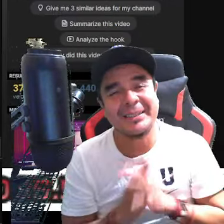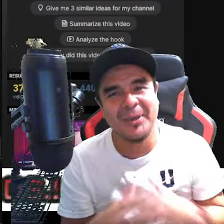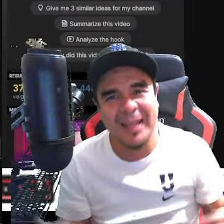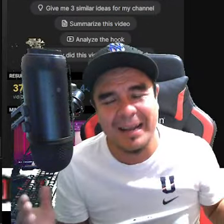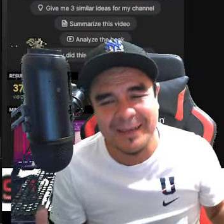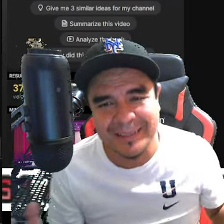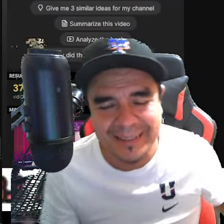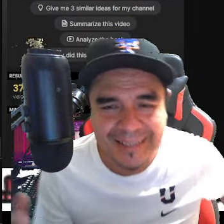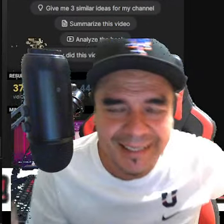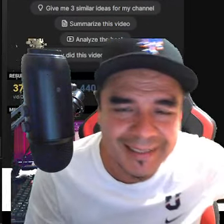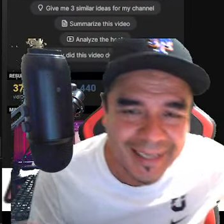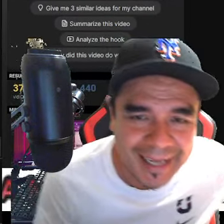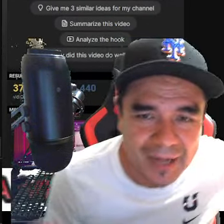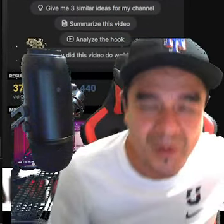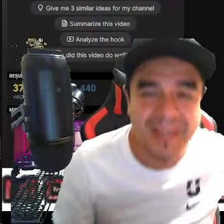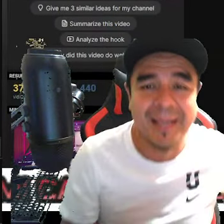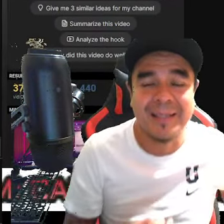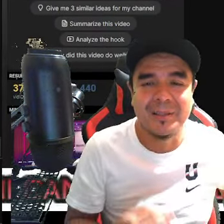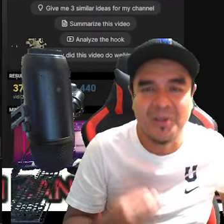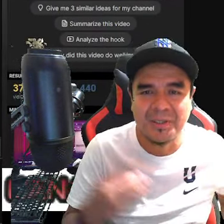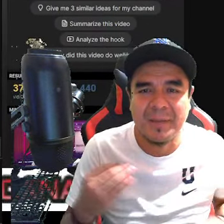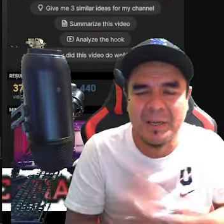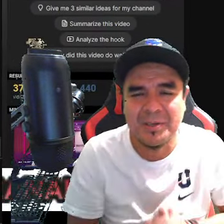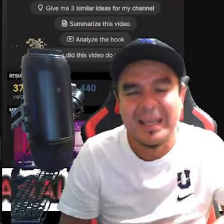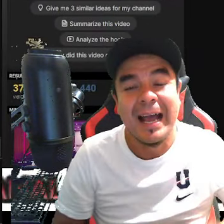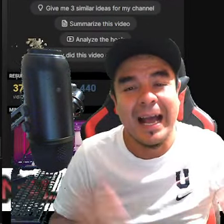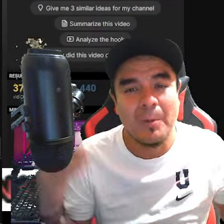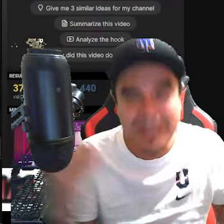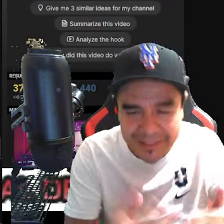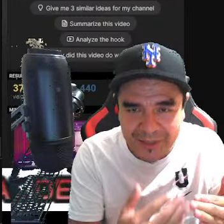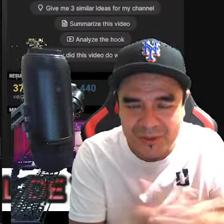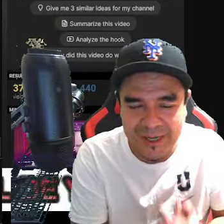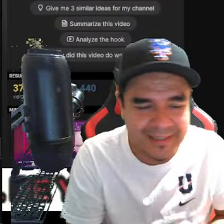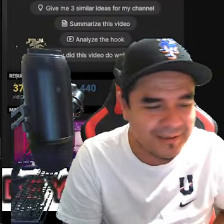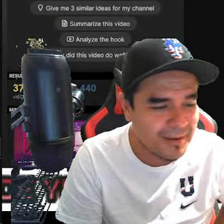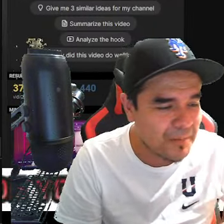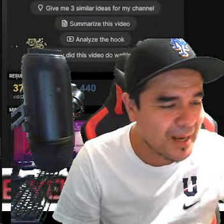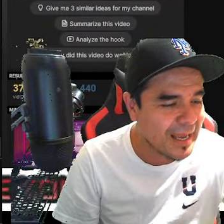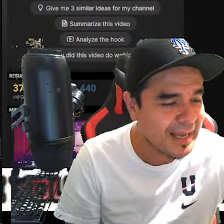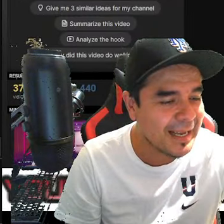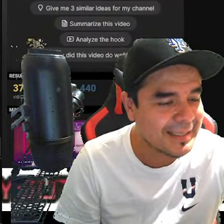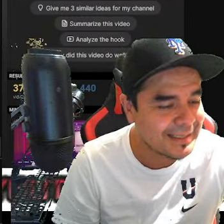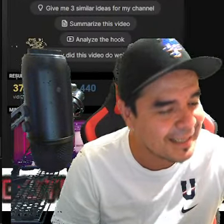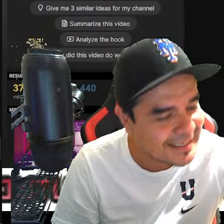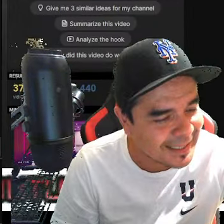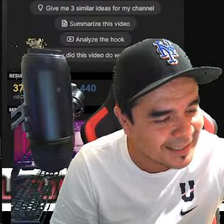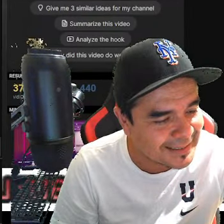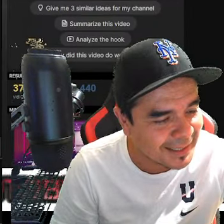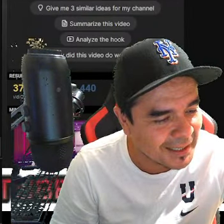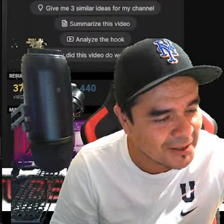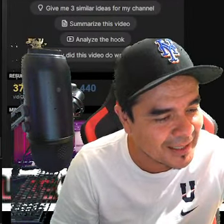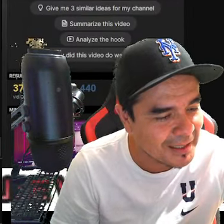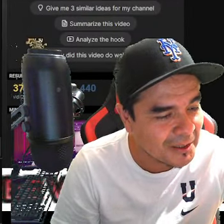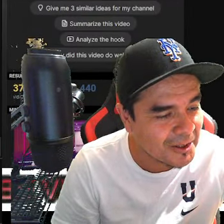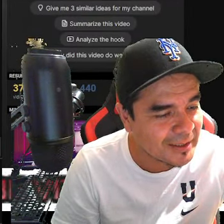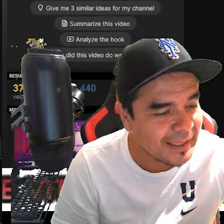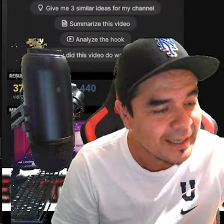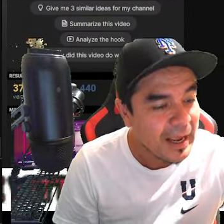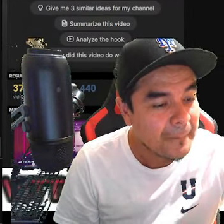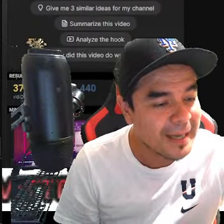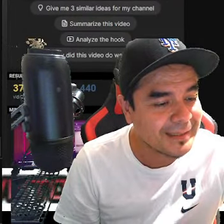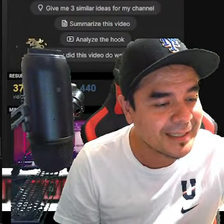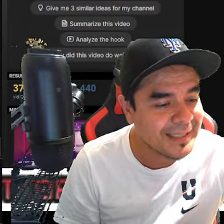a toda la bandita de Carolina del Norte, amigos. Al buen Nico Suárez, que vive por allá, hasta Carolina del